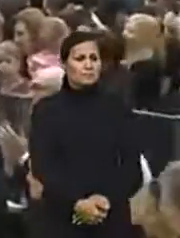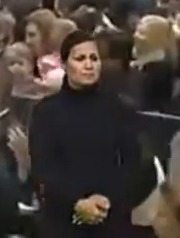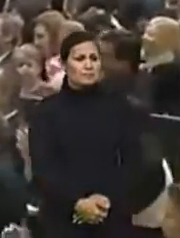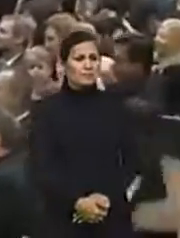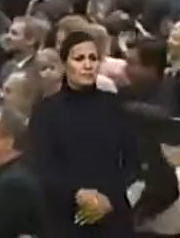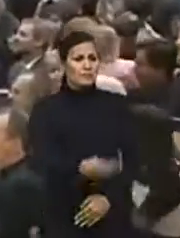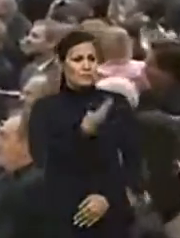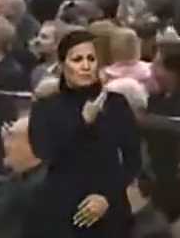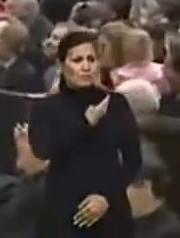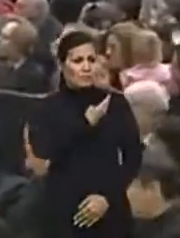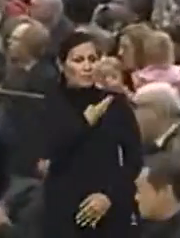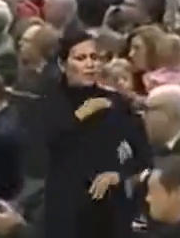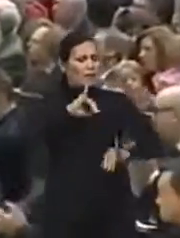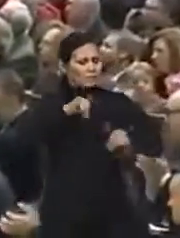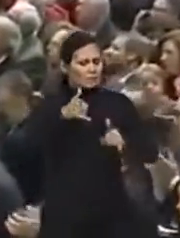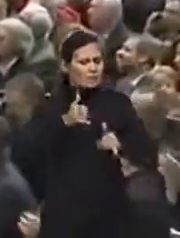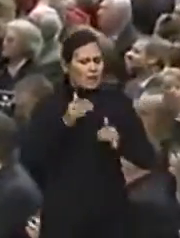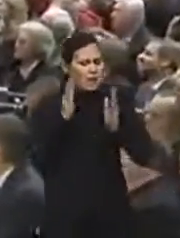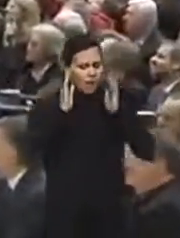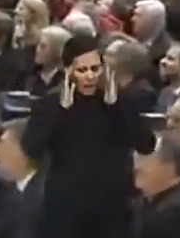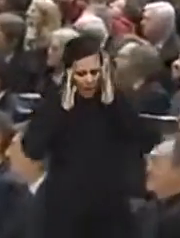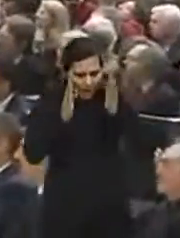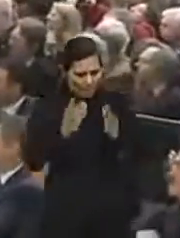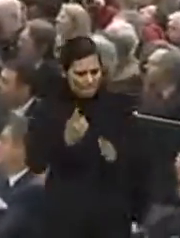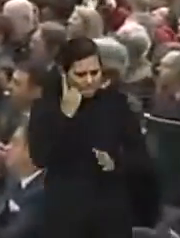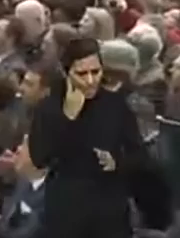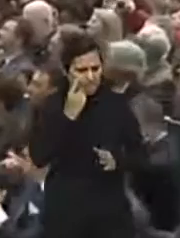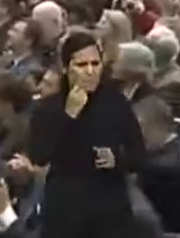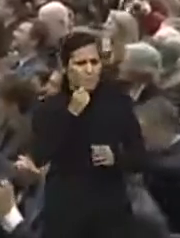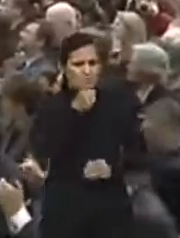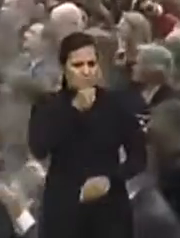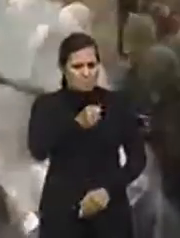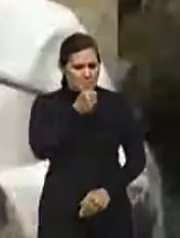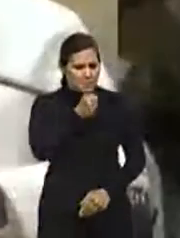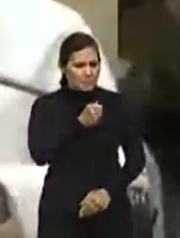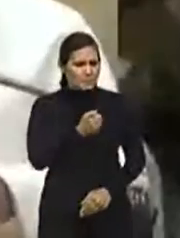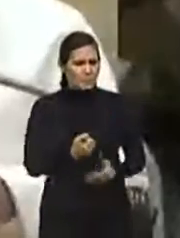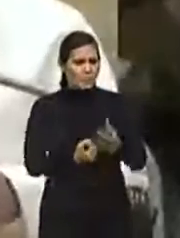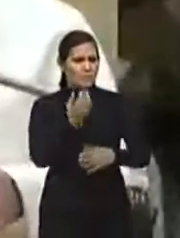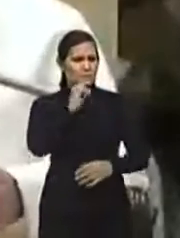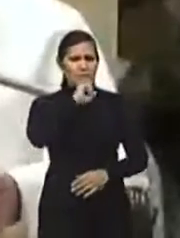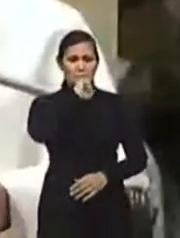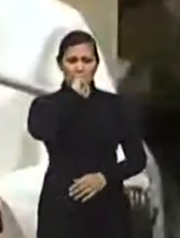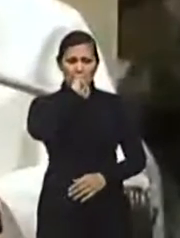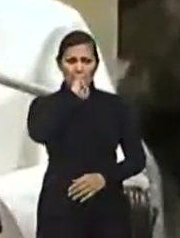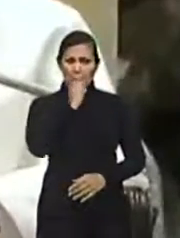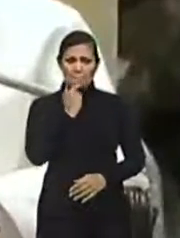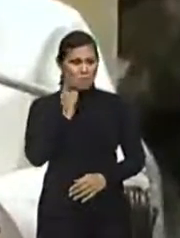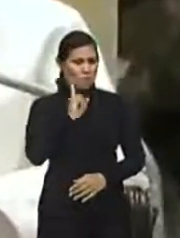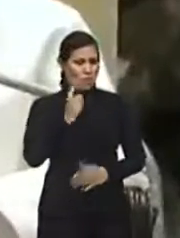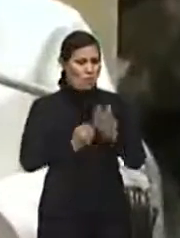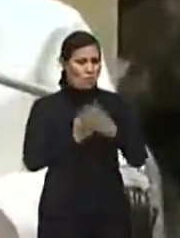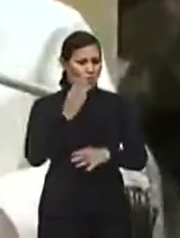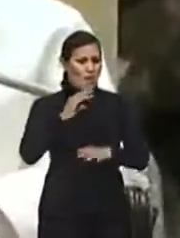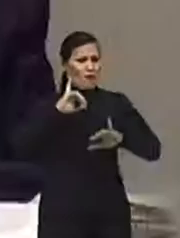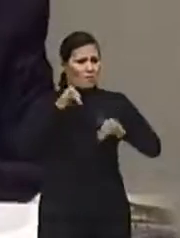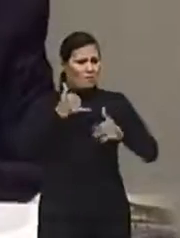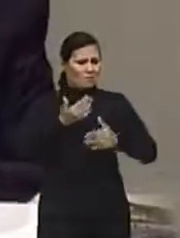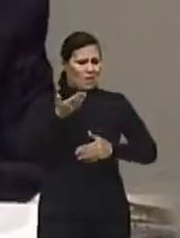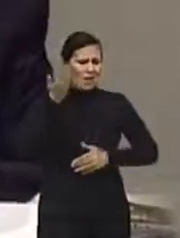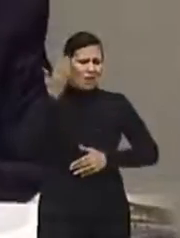Jorge Bergoglio ya había trazado esta línea en su primera rueda de prensa como pontífice, pero no era nada nuevo. Este archivo de